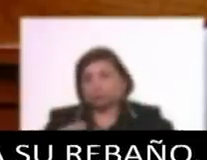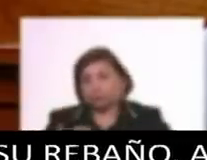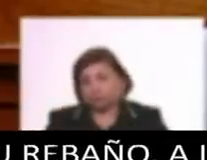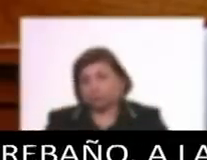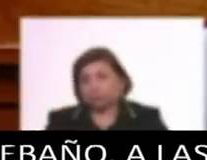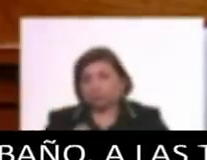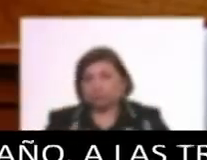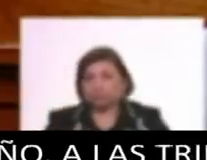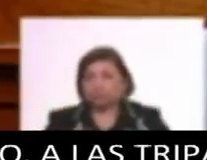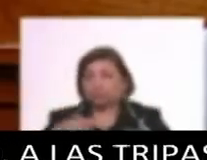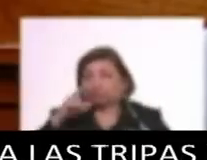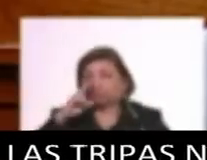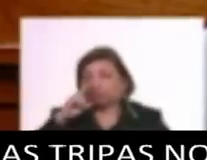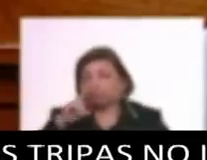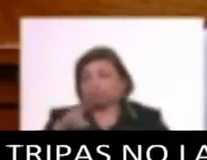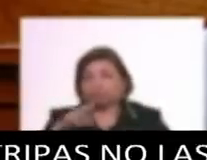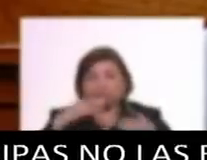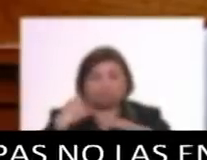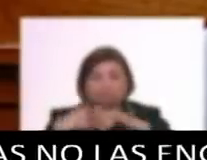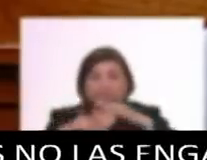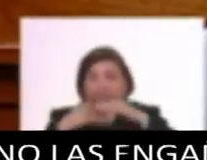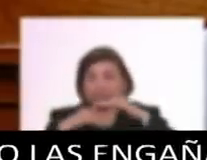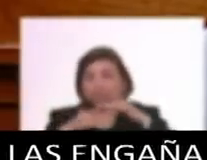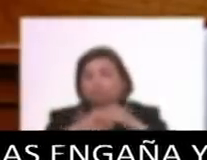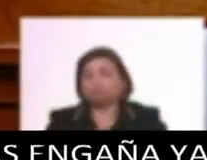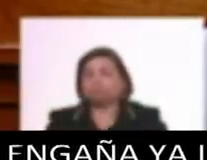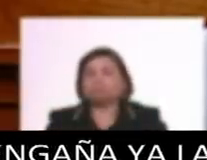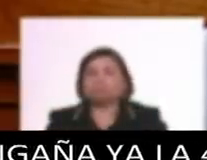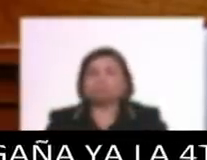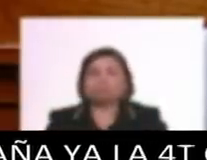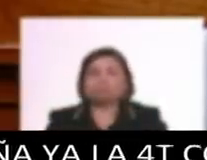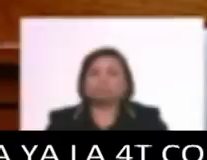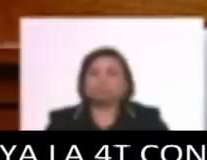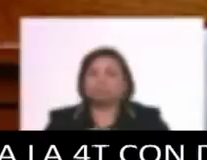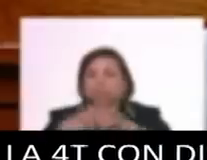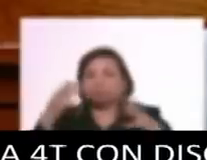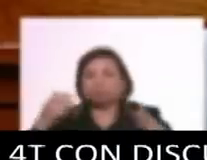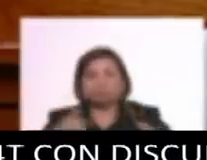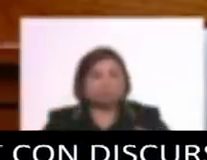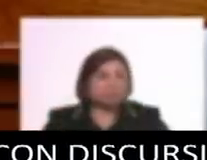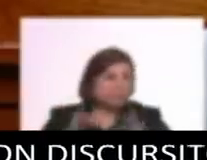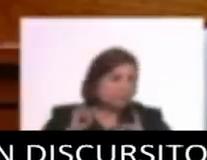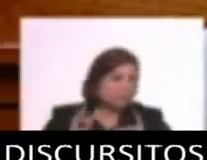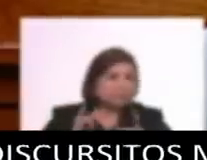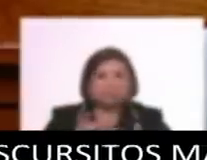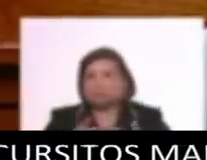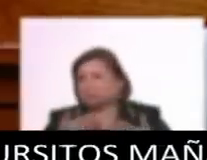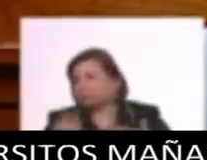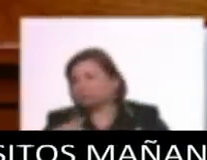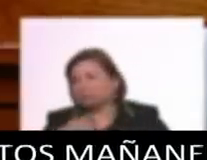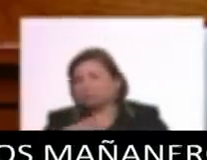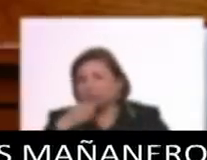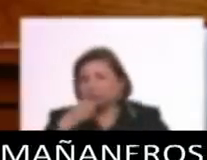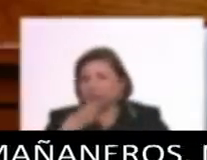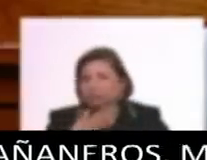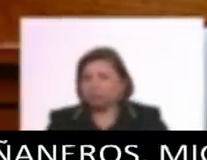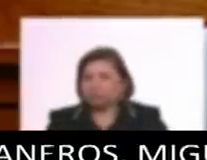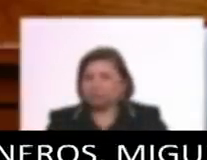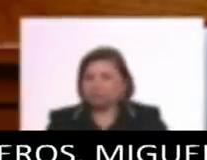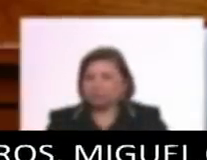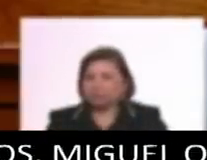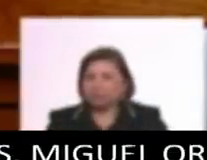esa narrativa de que le querían hacer golpe y que él era el pobrecito que no podía